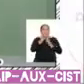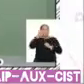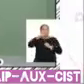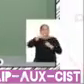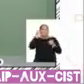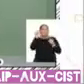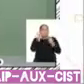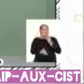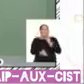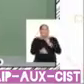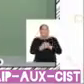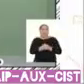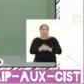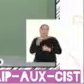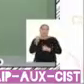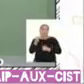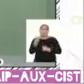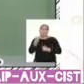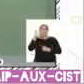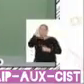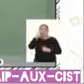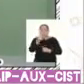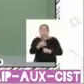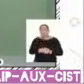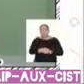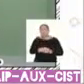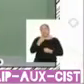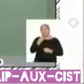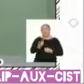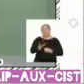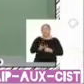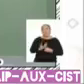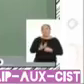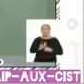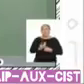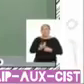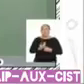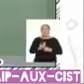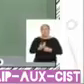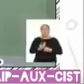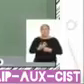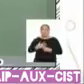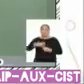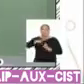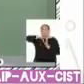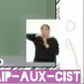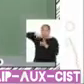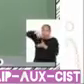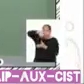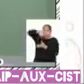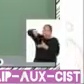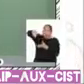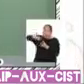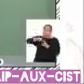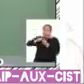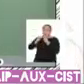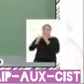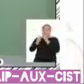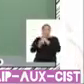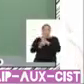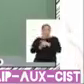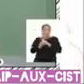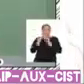culminarla con éxito. ¿Pero por qué, chicos? Porque cada vez nuestro mundo va cambiando.